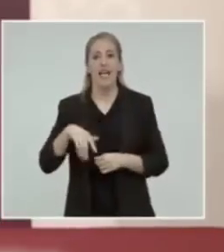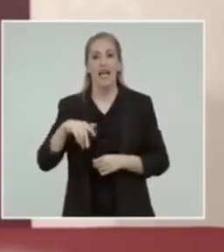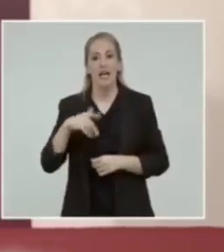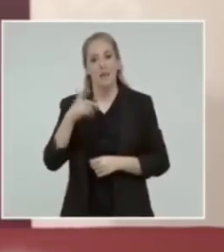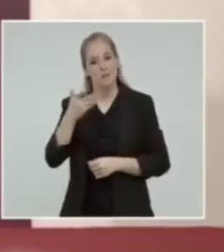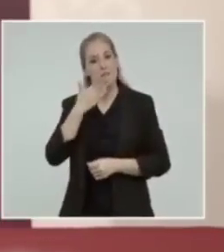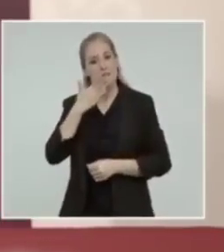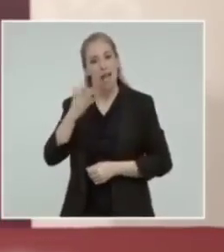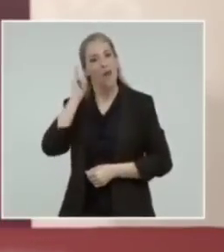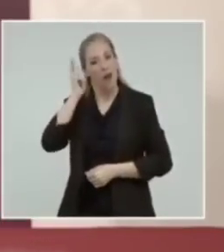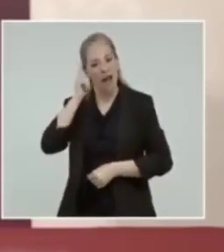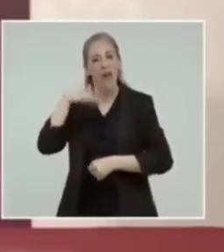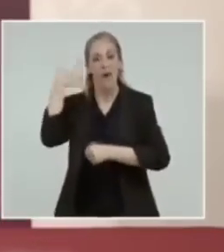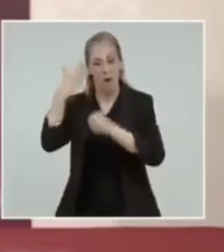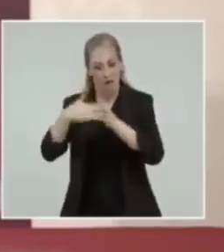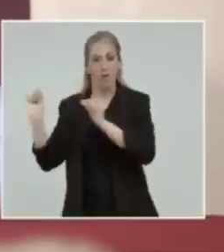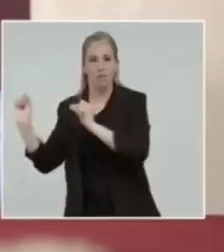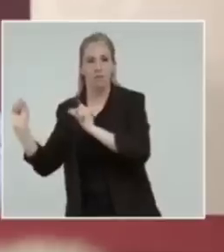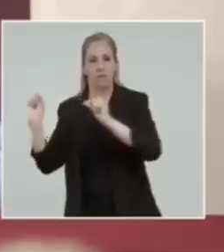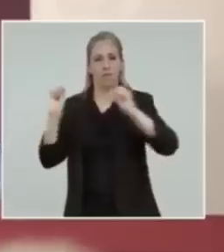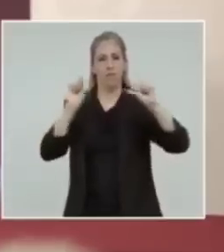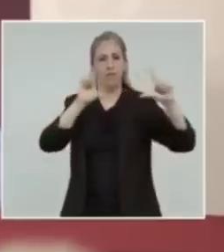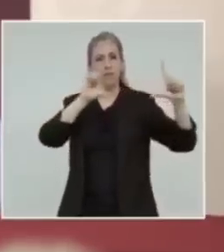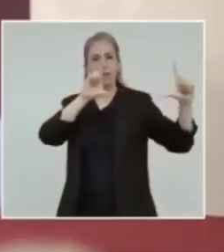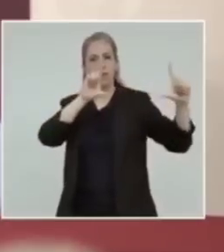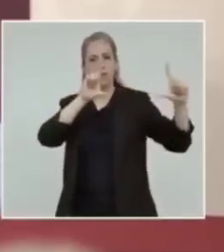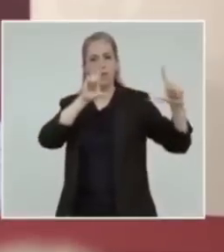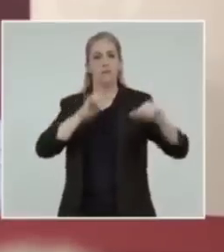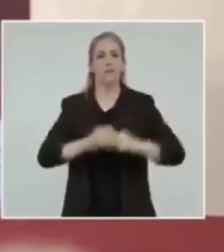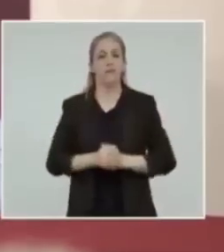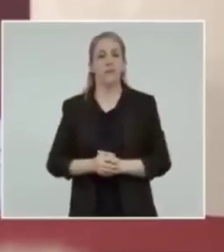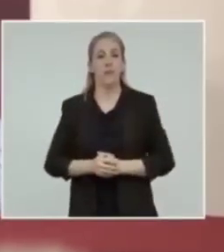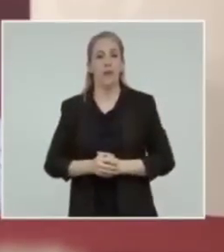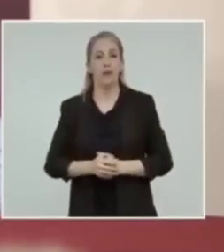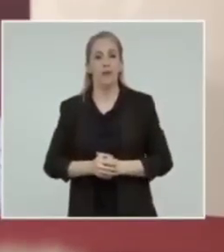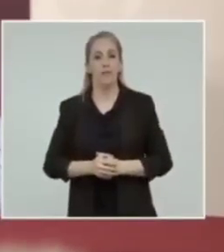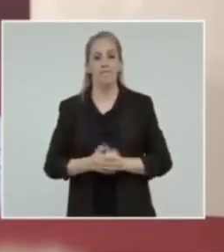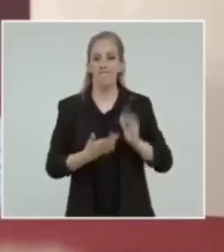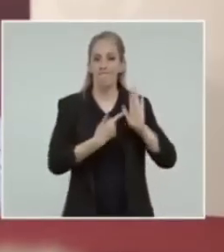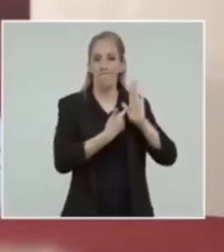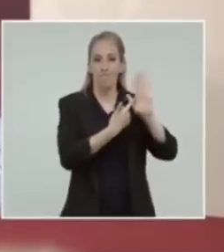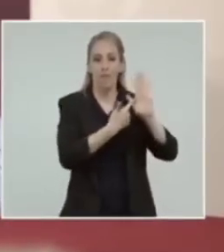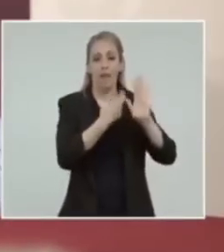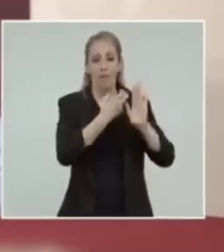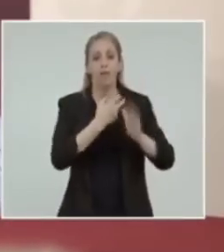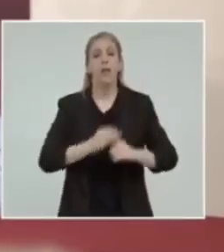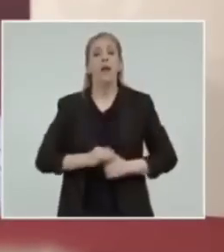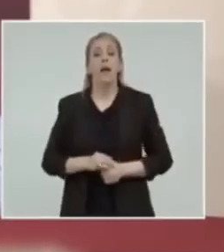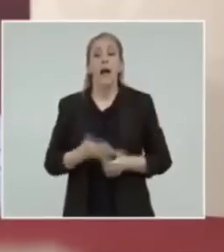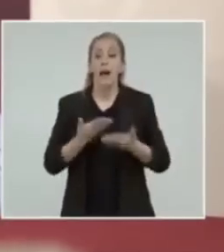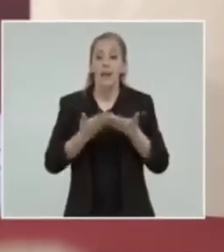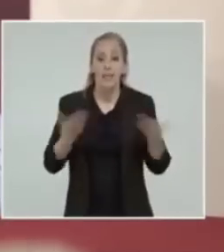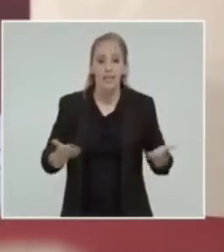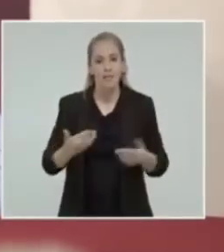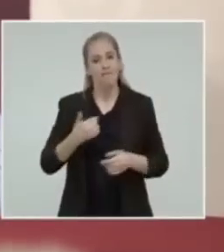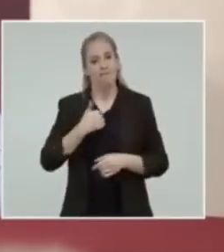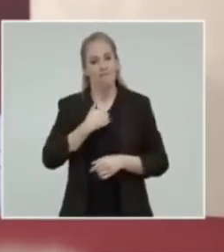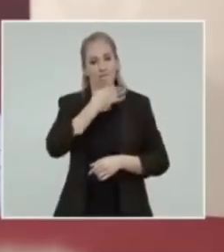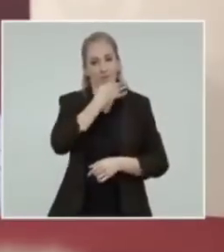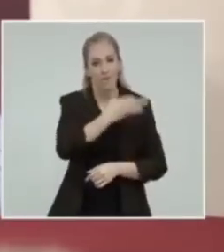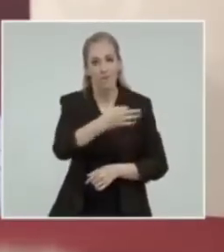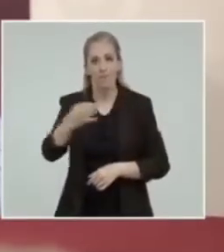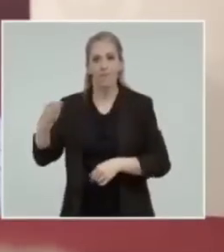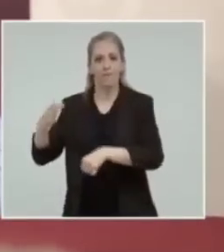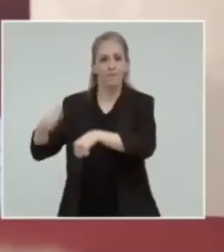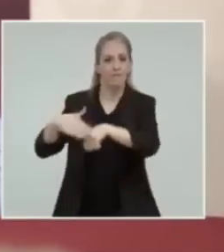trae lluvias a nuestra tierra es que estamos muy contentos de contar con